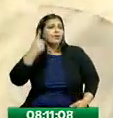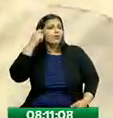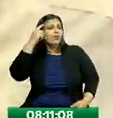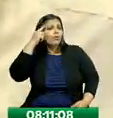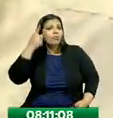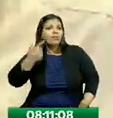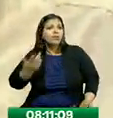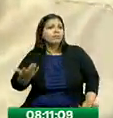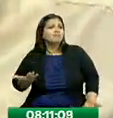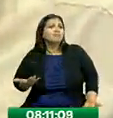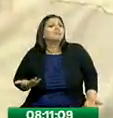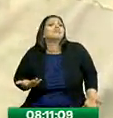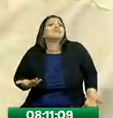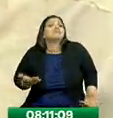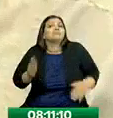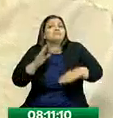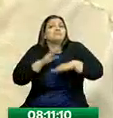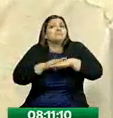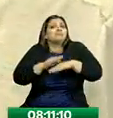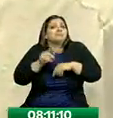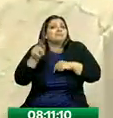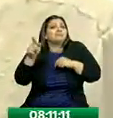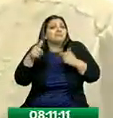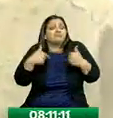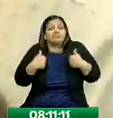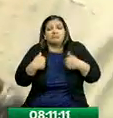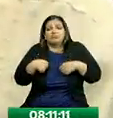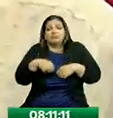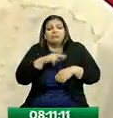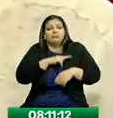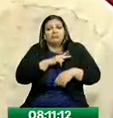queda? Nosotros lo que estamos haciendo es una resistencia